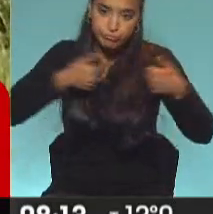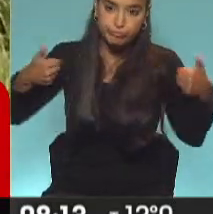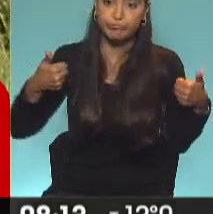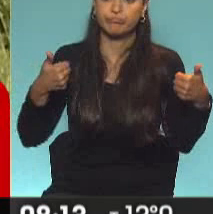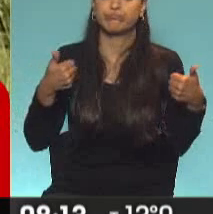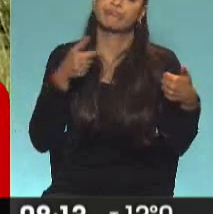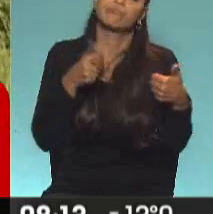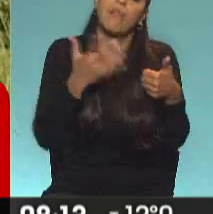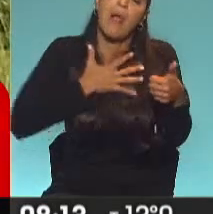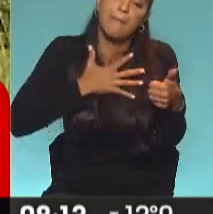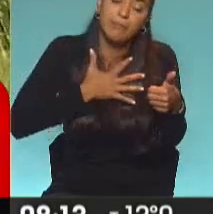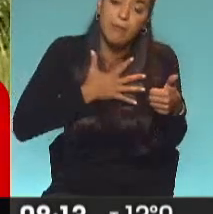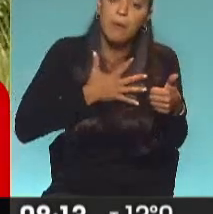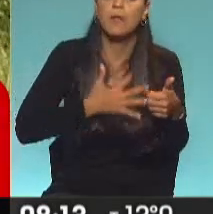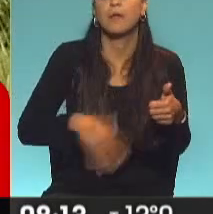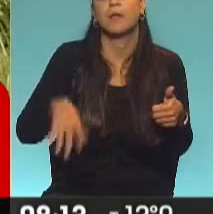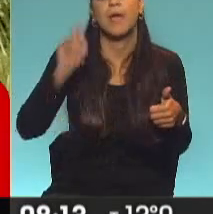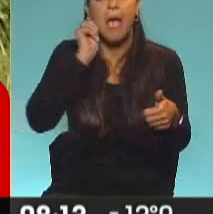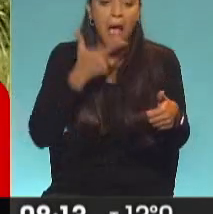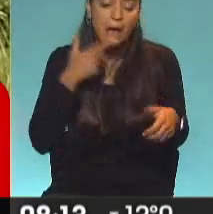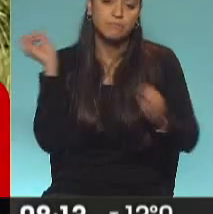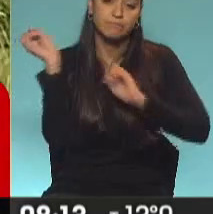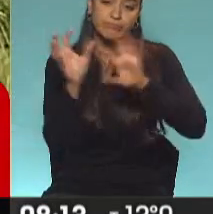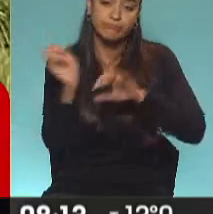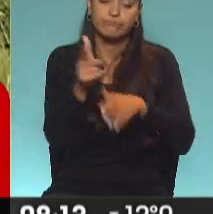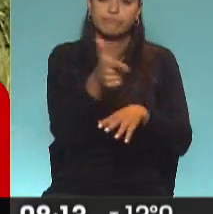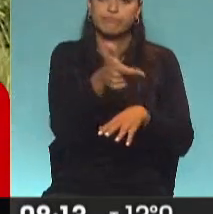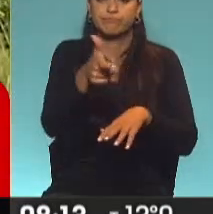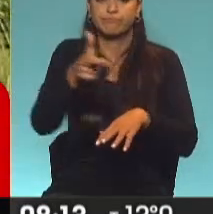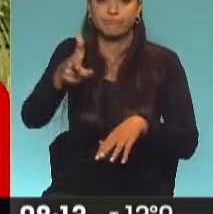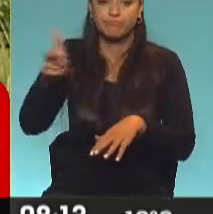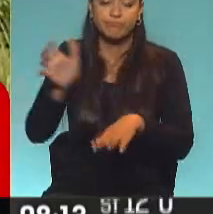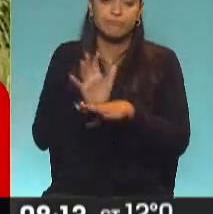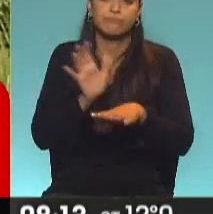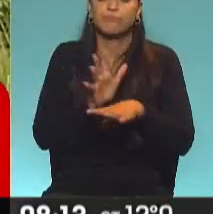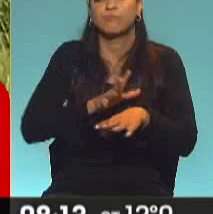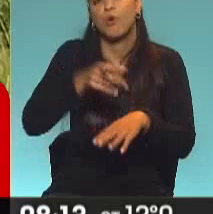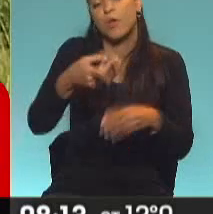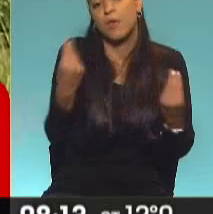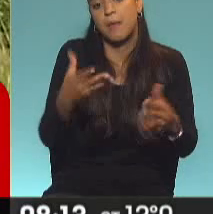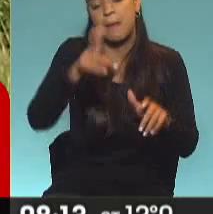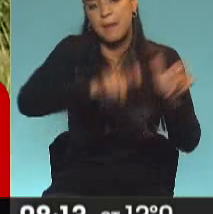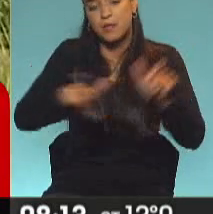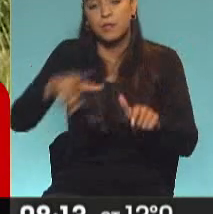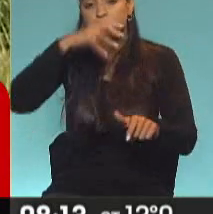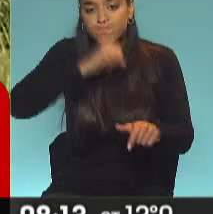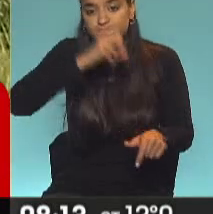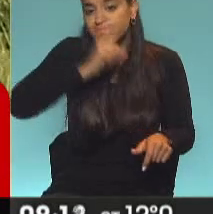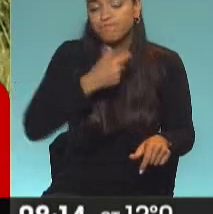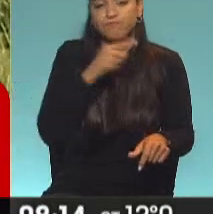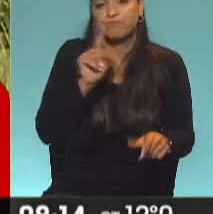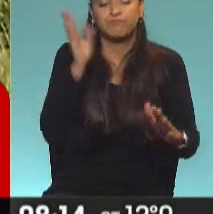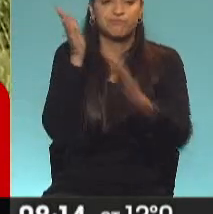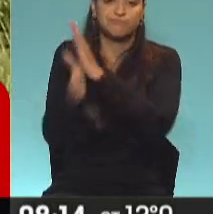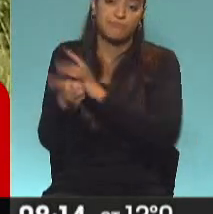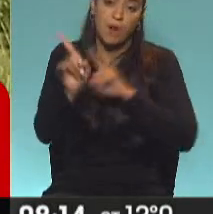bonaerense, lamentablemente con gases, con balas de goma, ante la resistencia que opusieron una parte, como